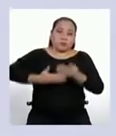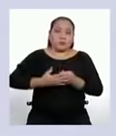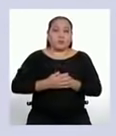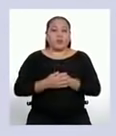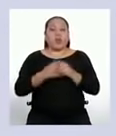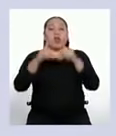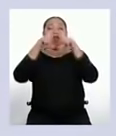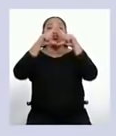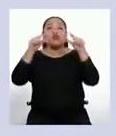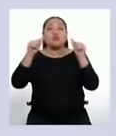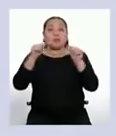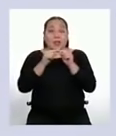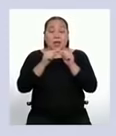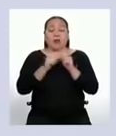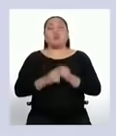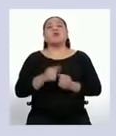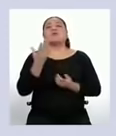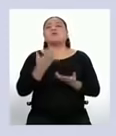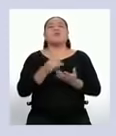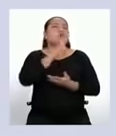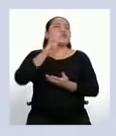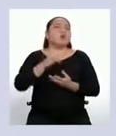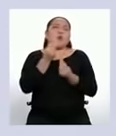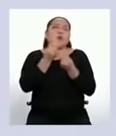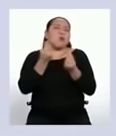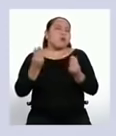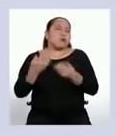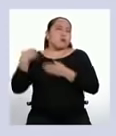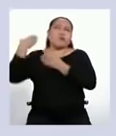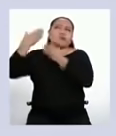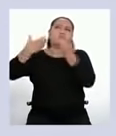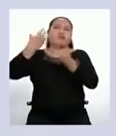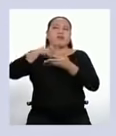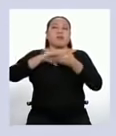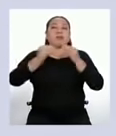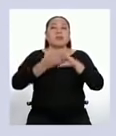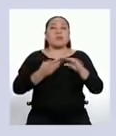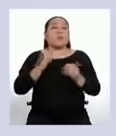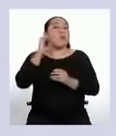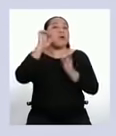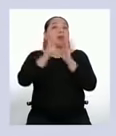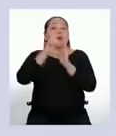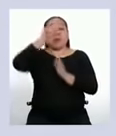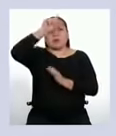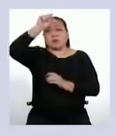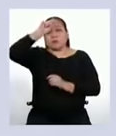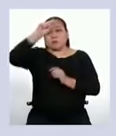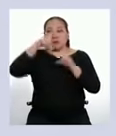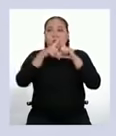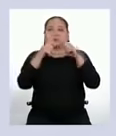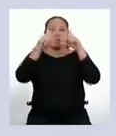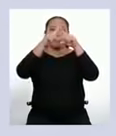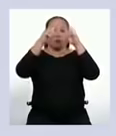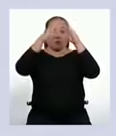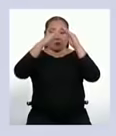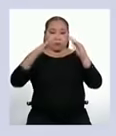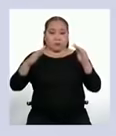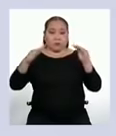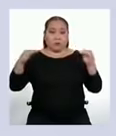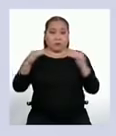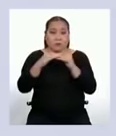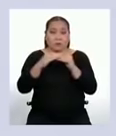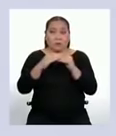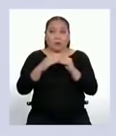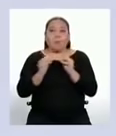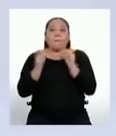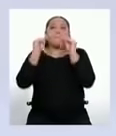Los triángulos han sido de mucha utilidad en nuestra historia. Por ejemplo, los egipcios utilizaban el triángulo rectángulo para plomar el mastín de